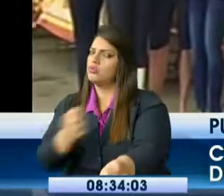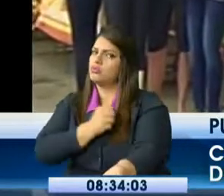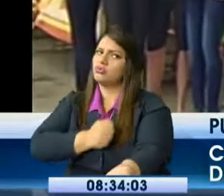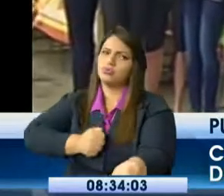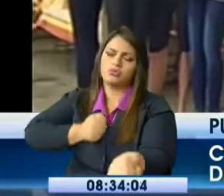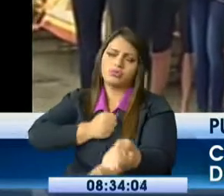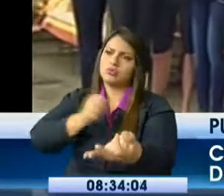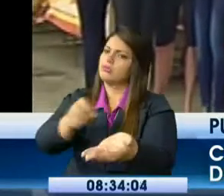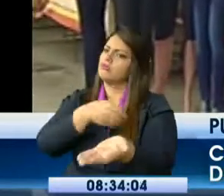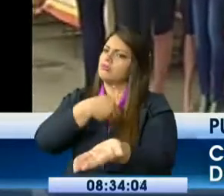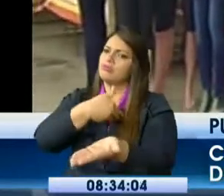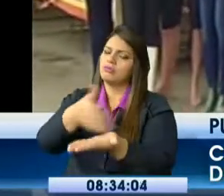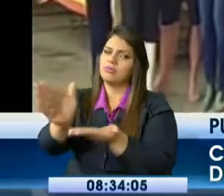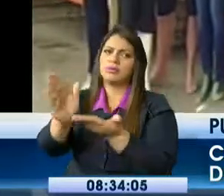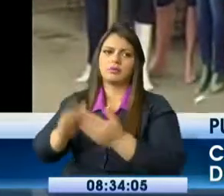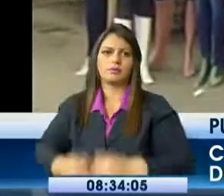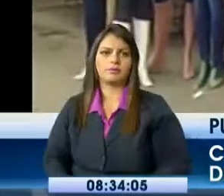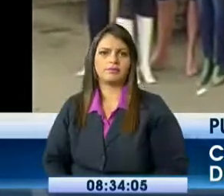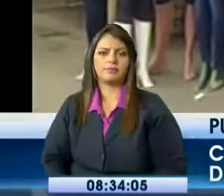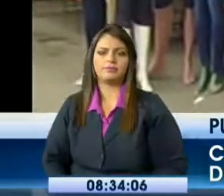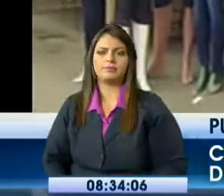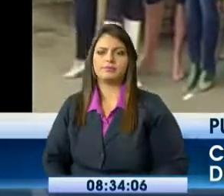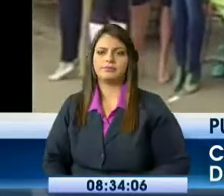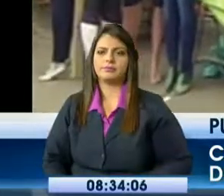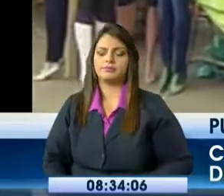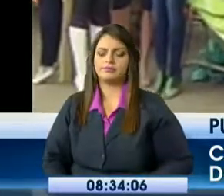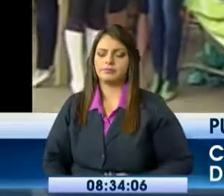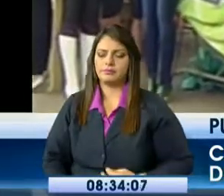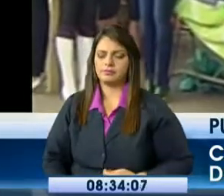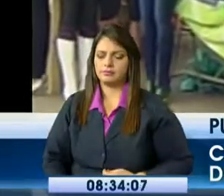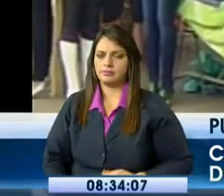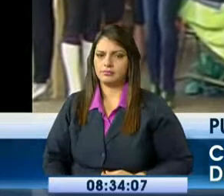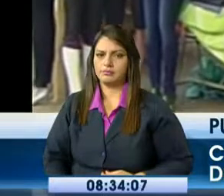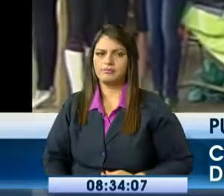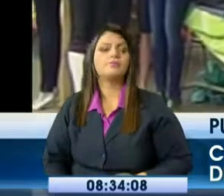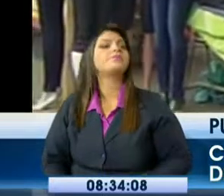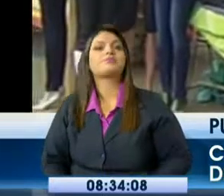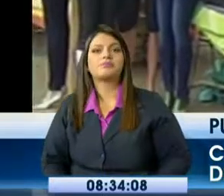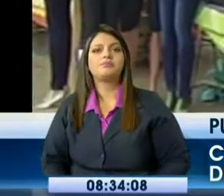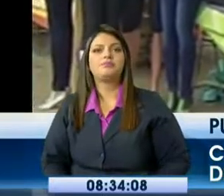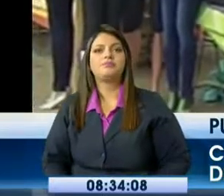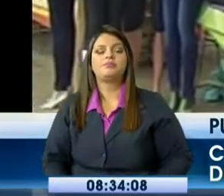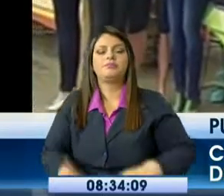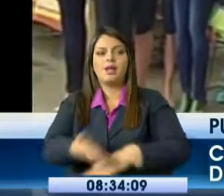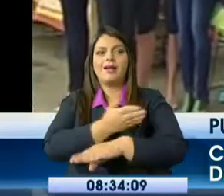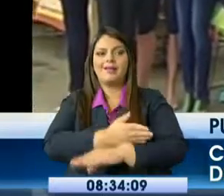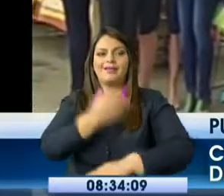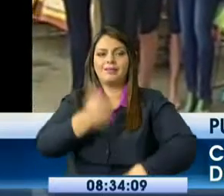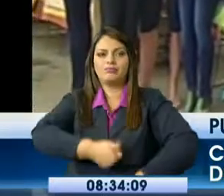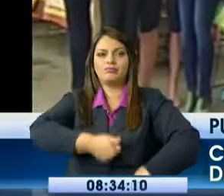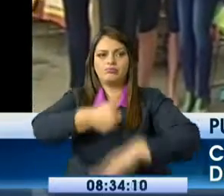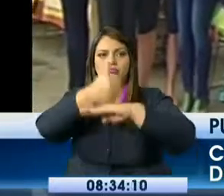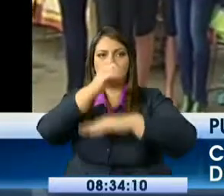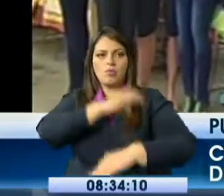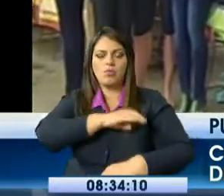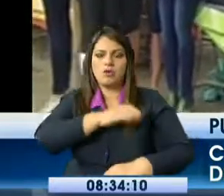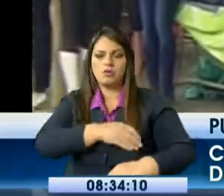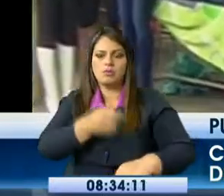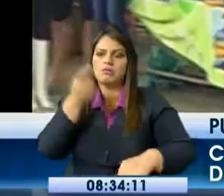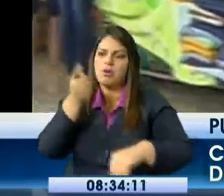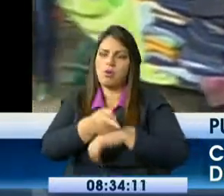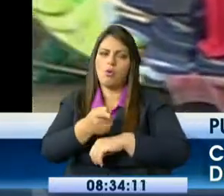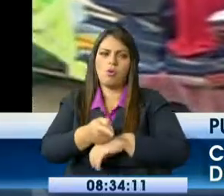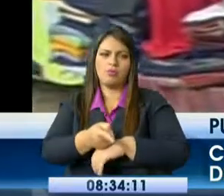tenemos, por ejemplo, la orden de la Intendencia General de Policía de desalojo, ¿ya? De emitida el 12 de